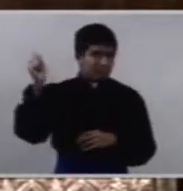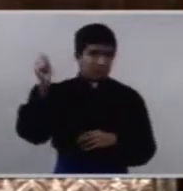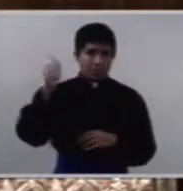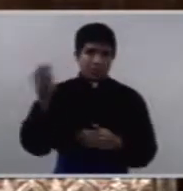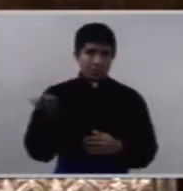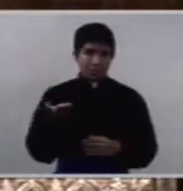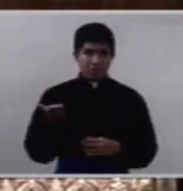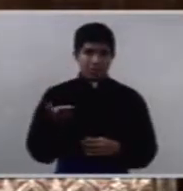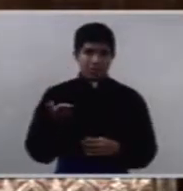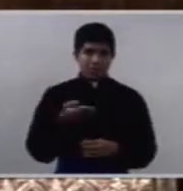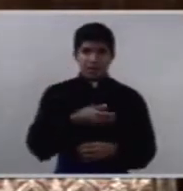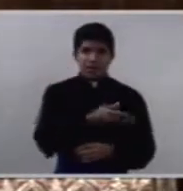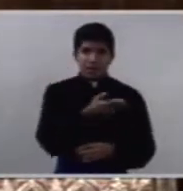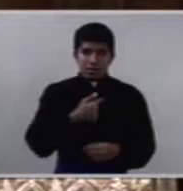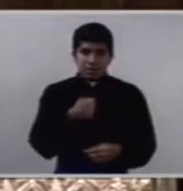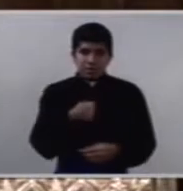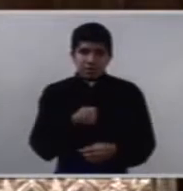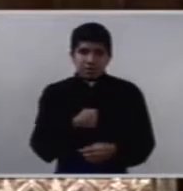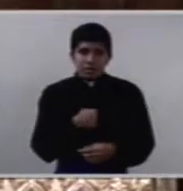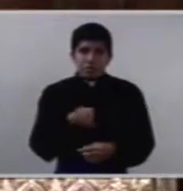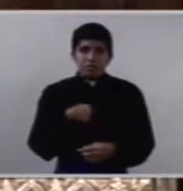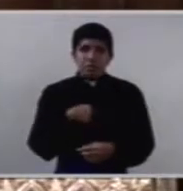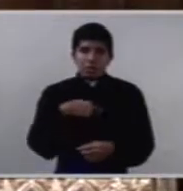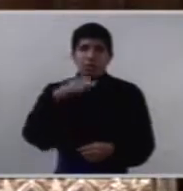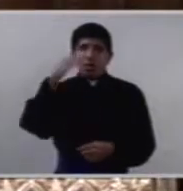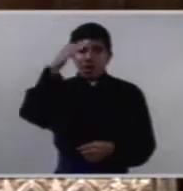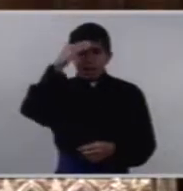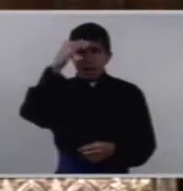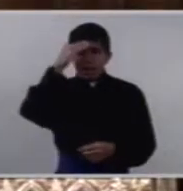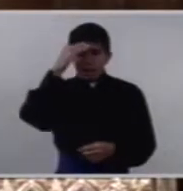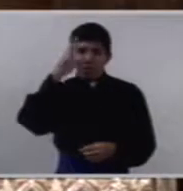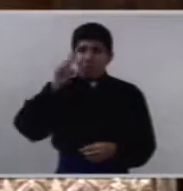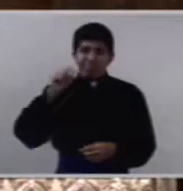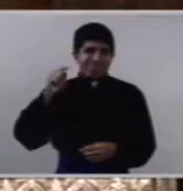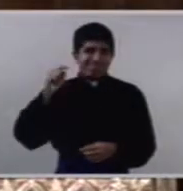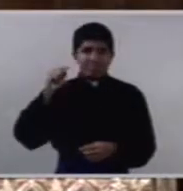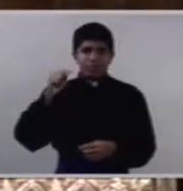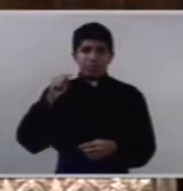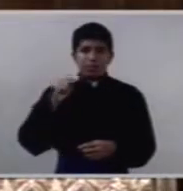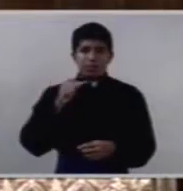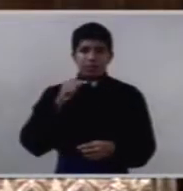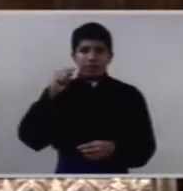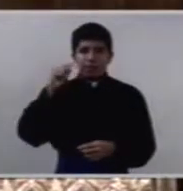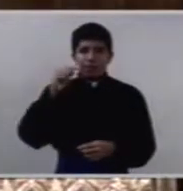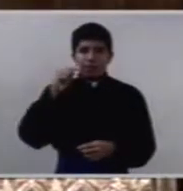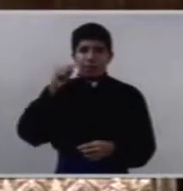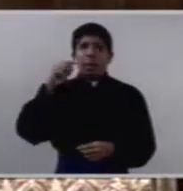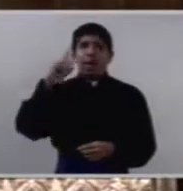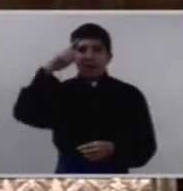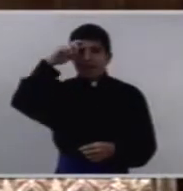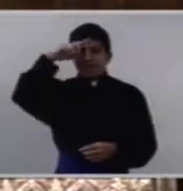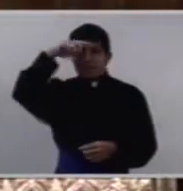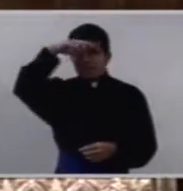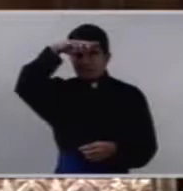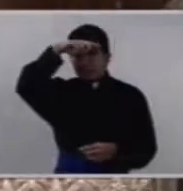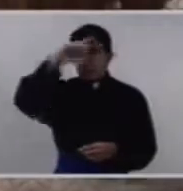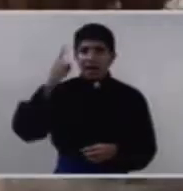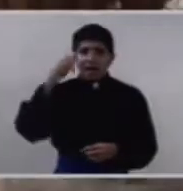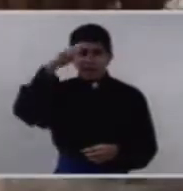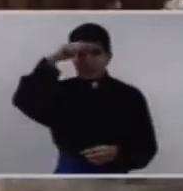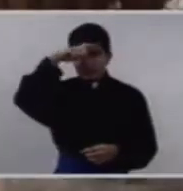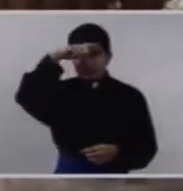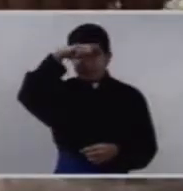yo sabemos que esto no es fácil, que nuestras venas no corre